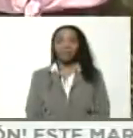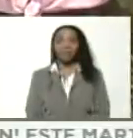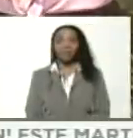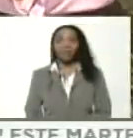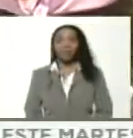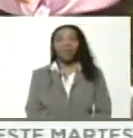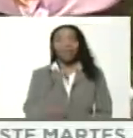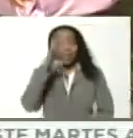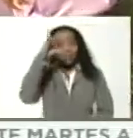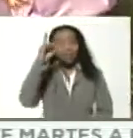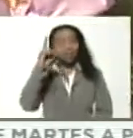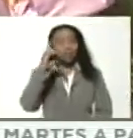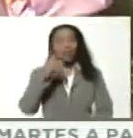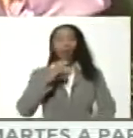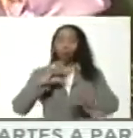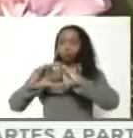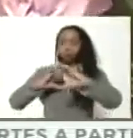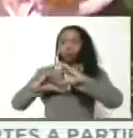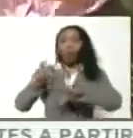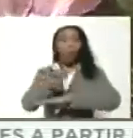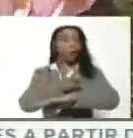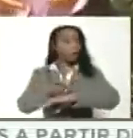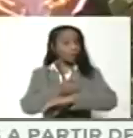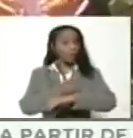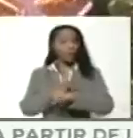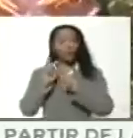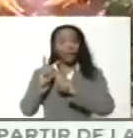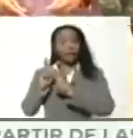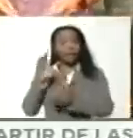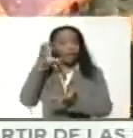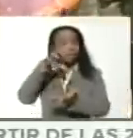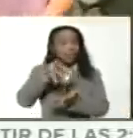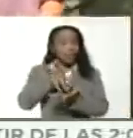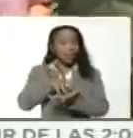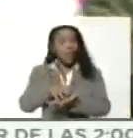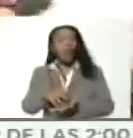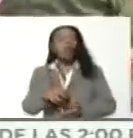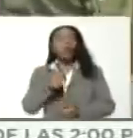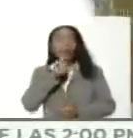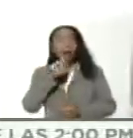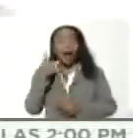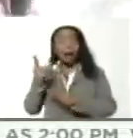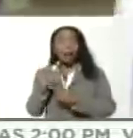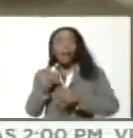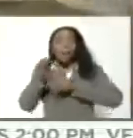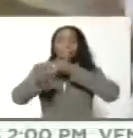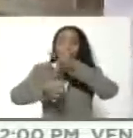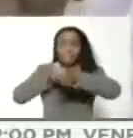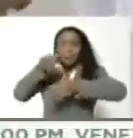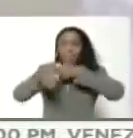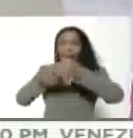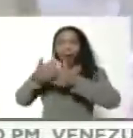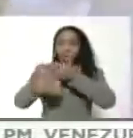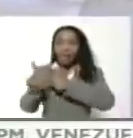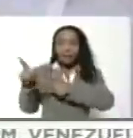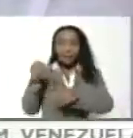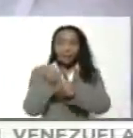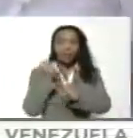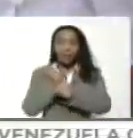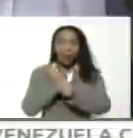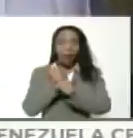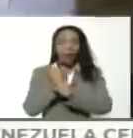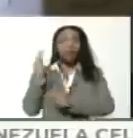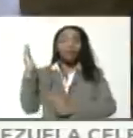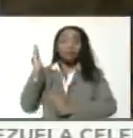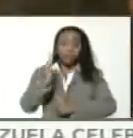Delcy Rodríguez, conversa con el gobernador de esta entidad, José Vázquez, quien está dando un parte sobre el avance de esta obra que